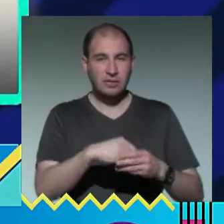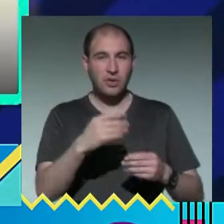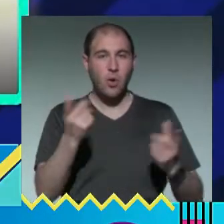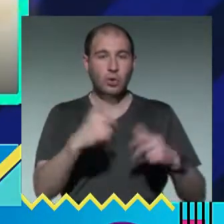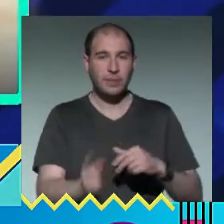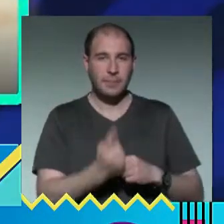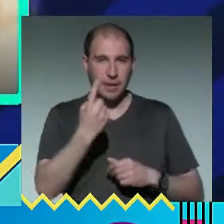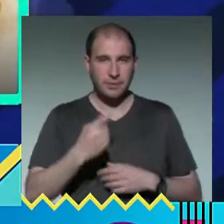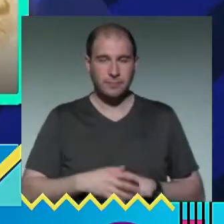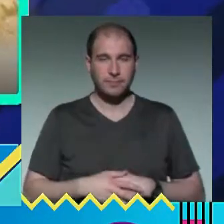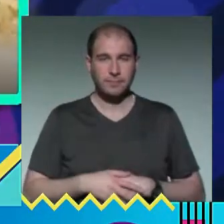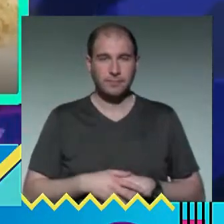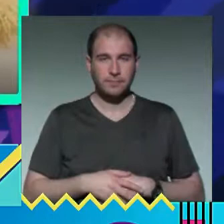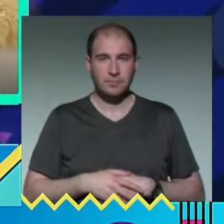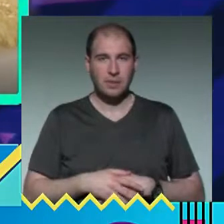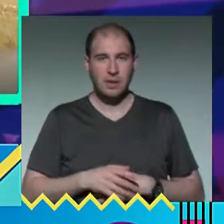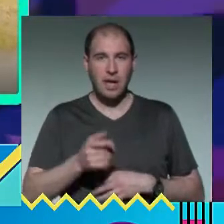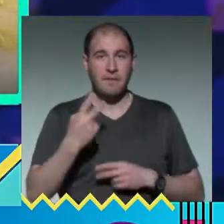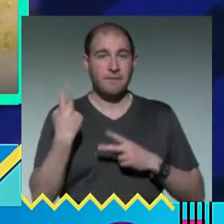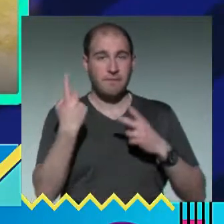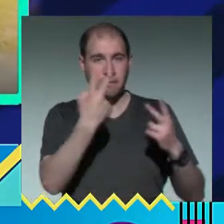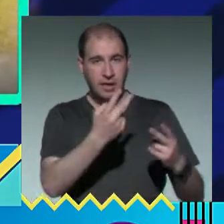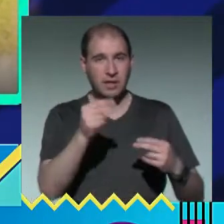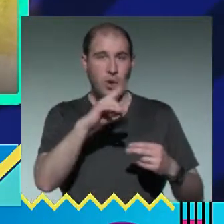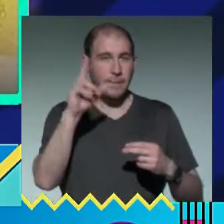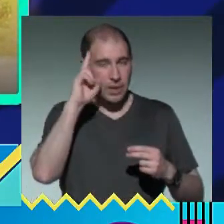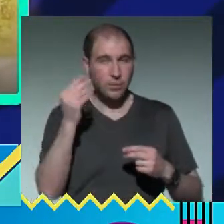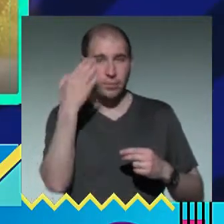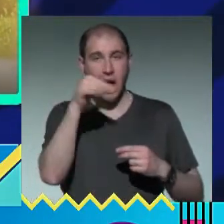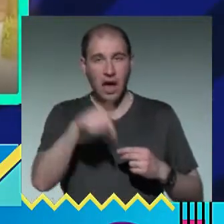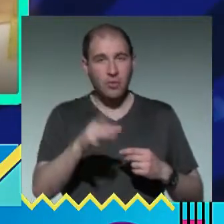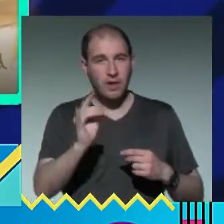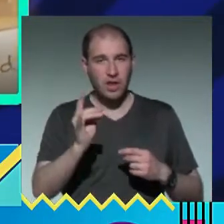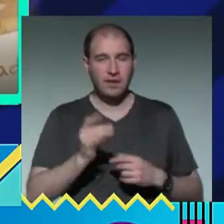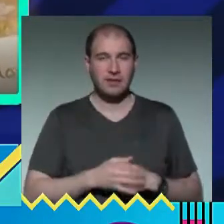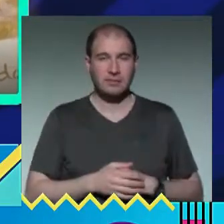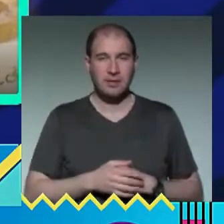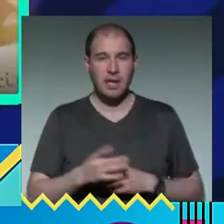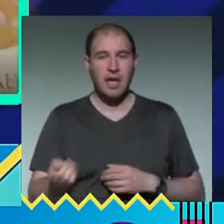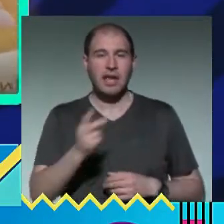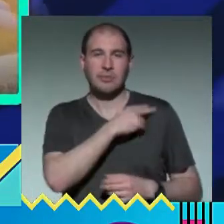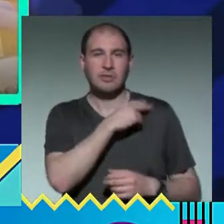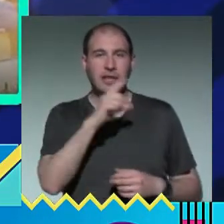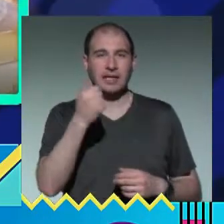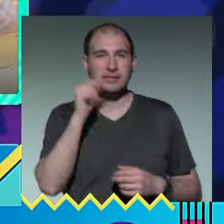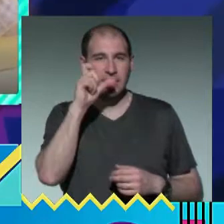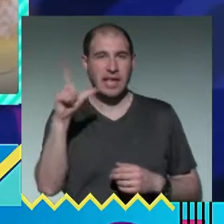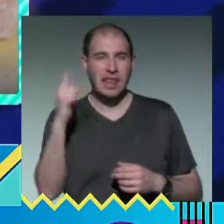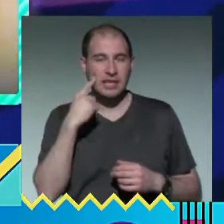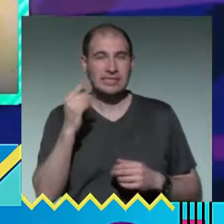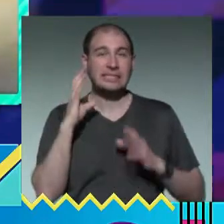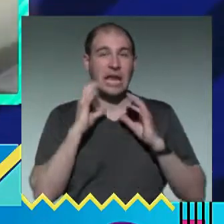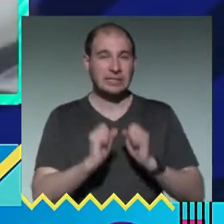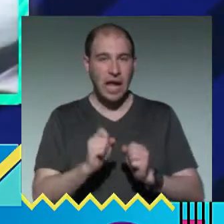primera Junta. En una de esas expediciones, que va al Alto Perú, actual Bolivia, va al mando Castelli, que era el secretario